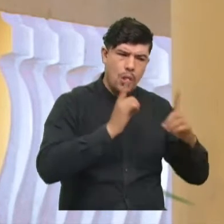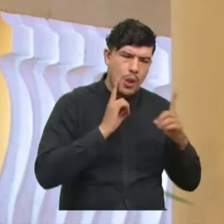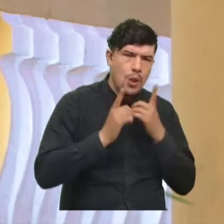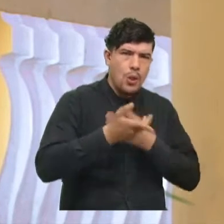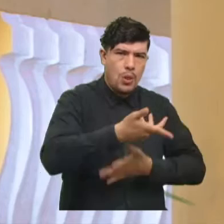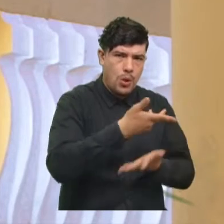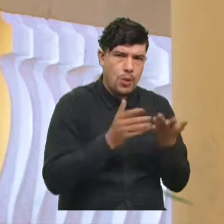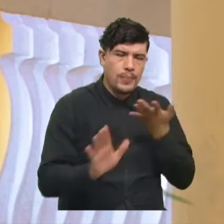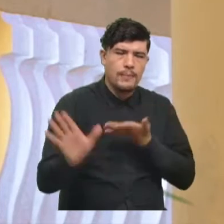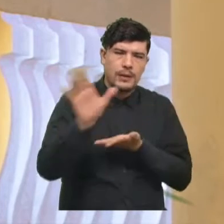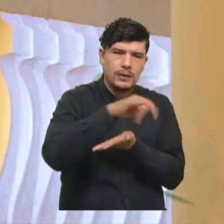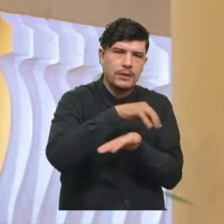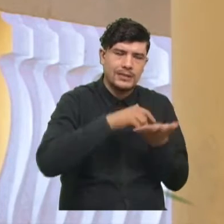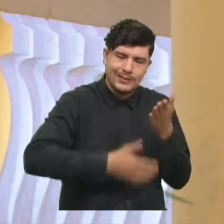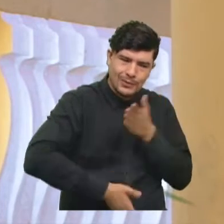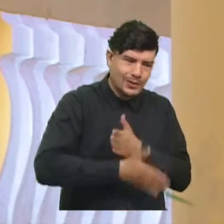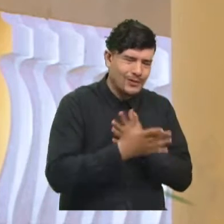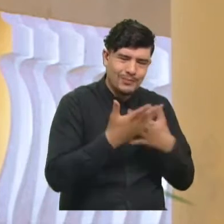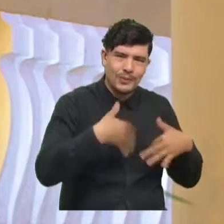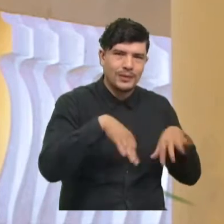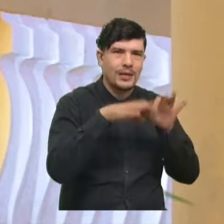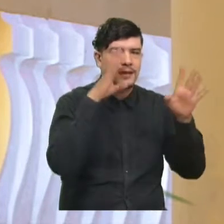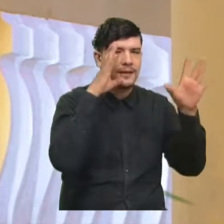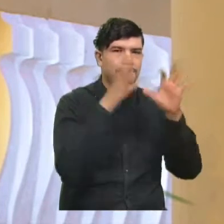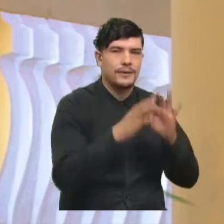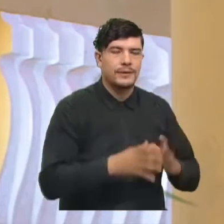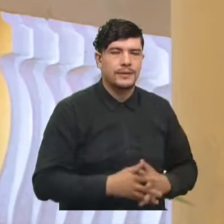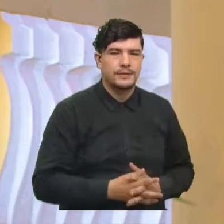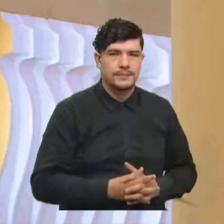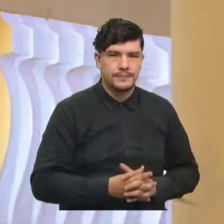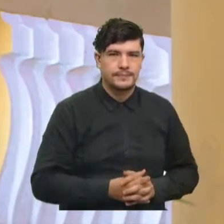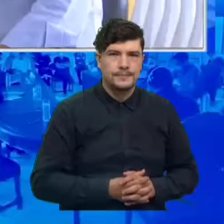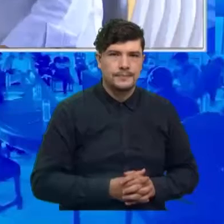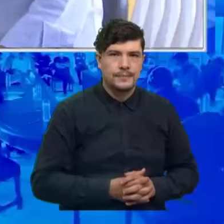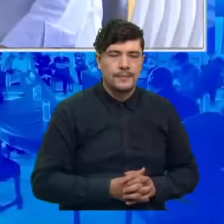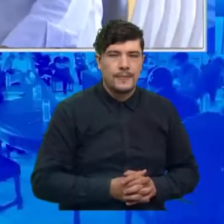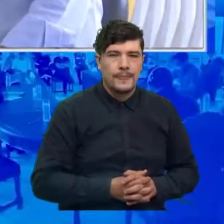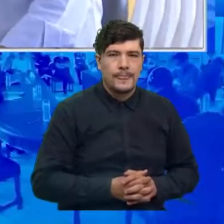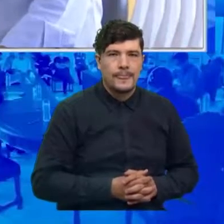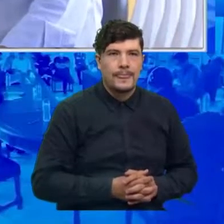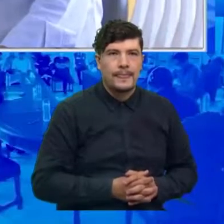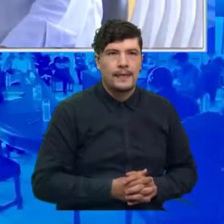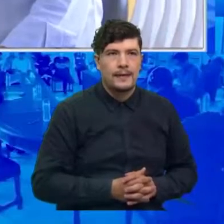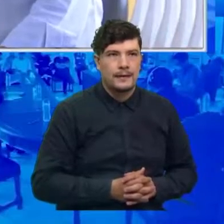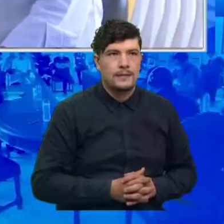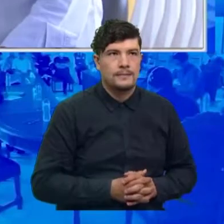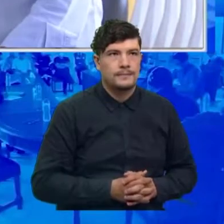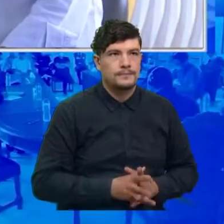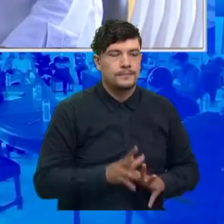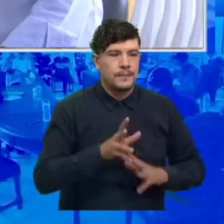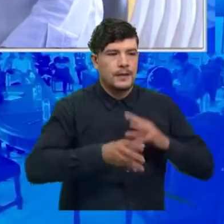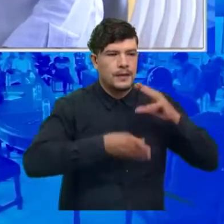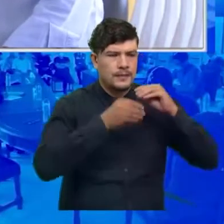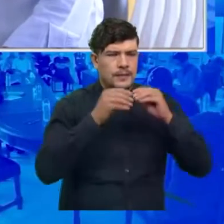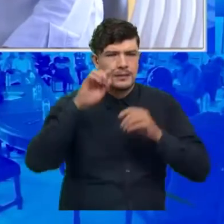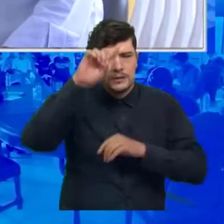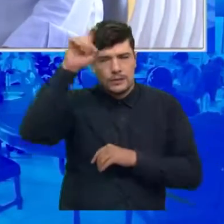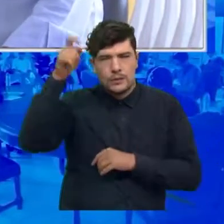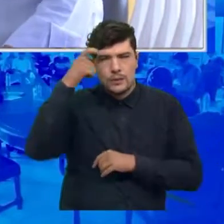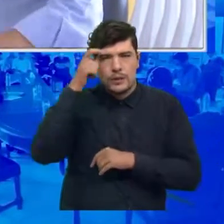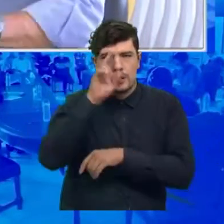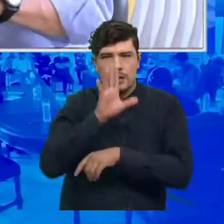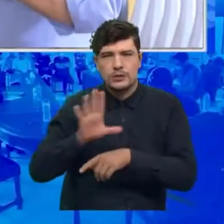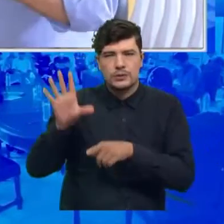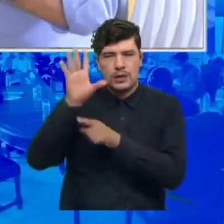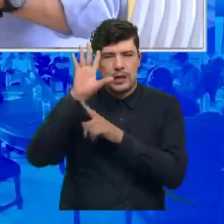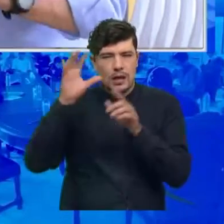departamento de santander y desde luego ser interlocutores y también el acompañamiento del gobierno nacional es fundamental y que hayan compromisos